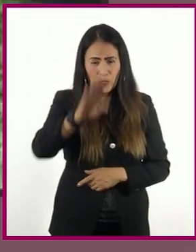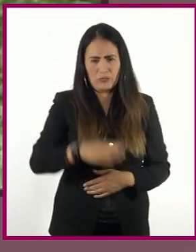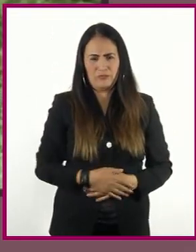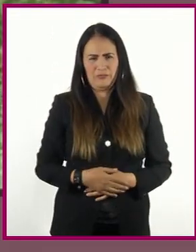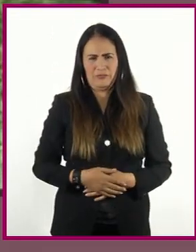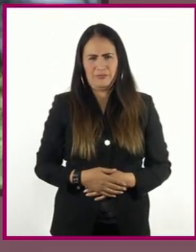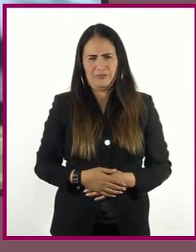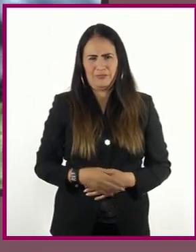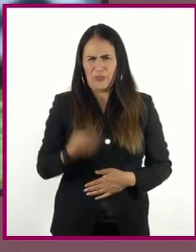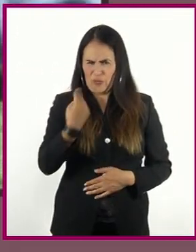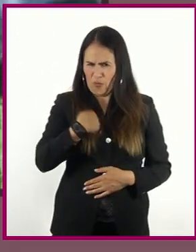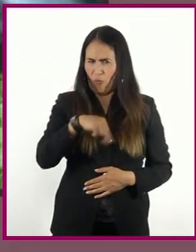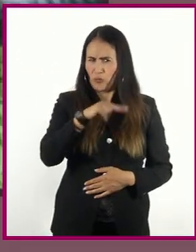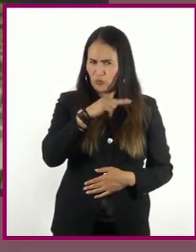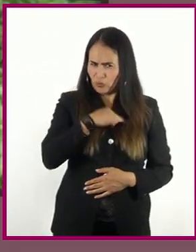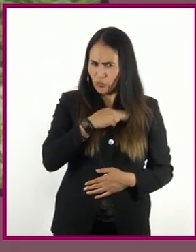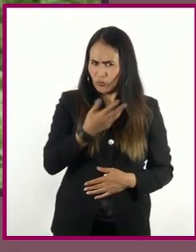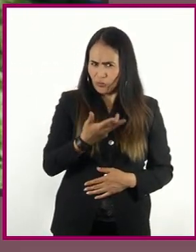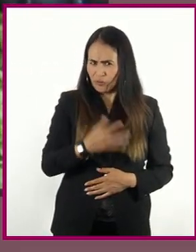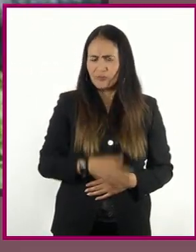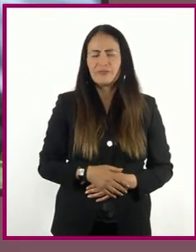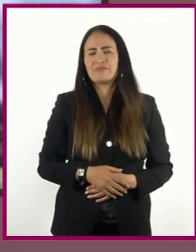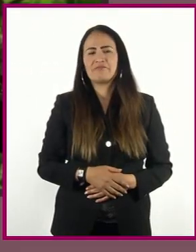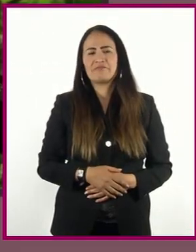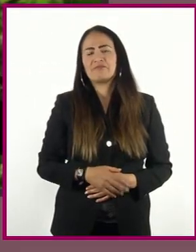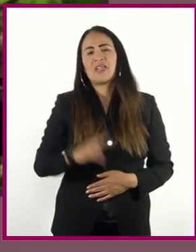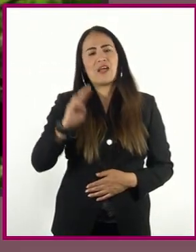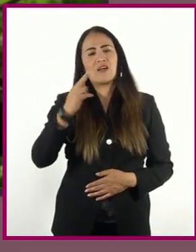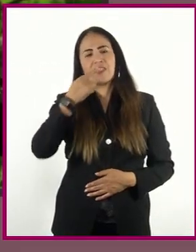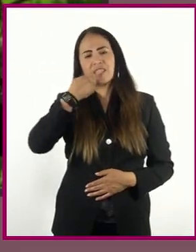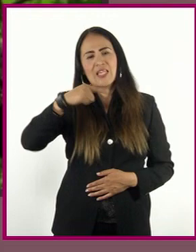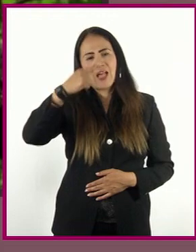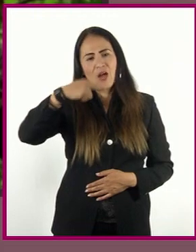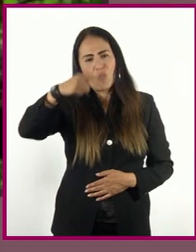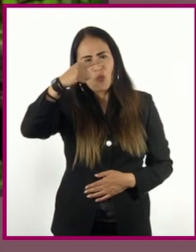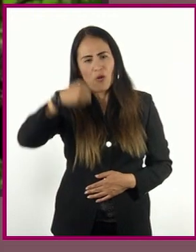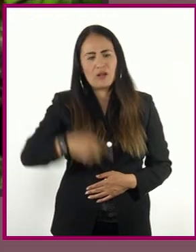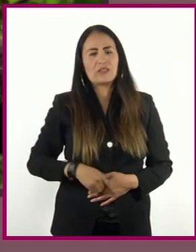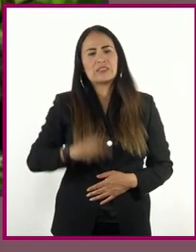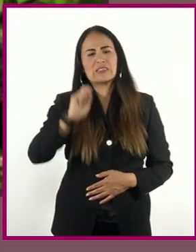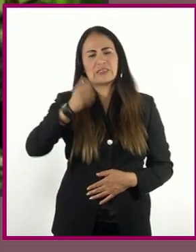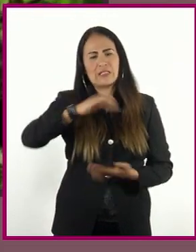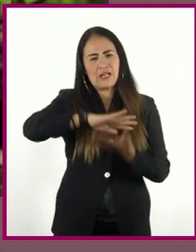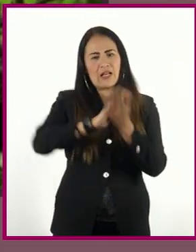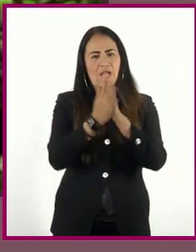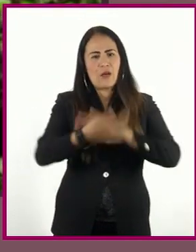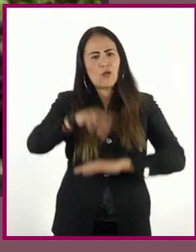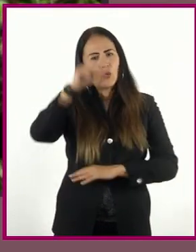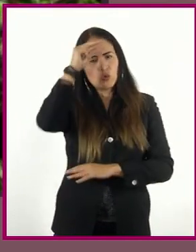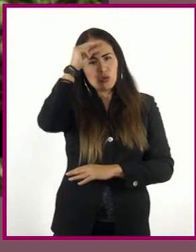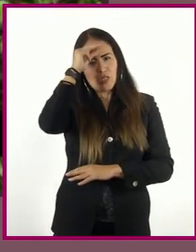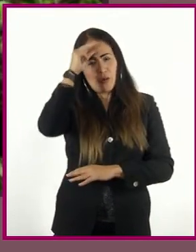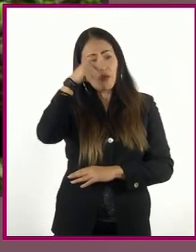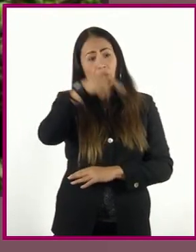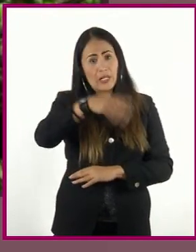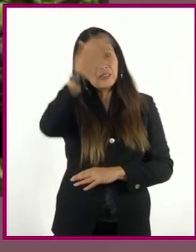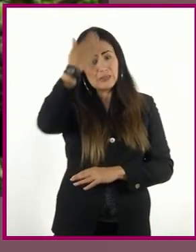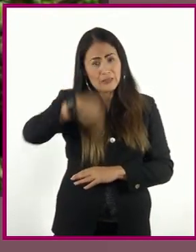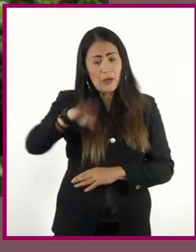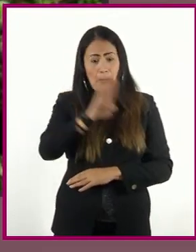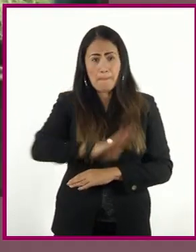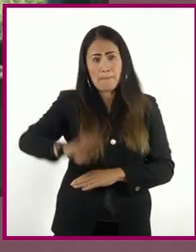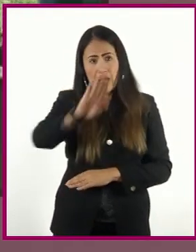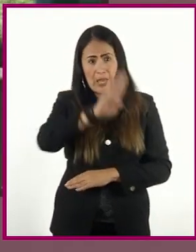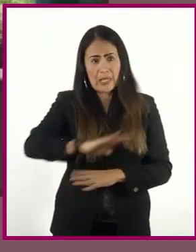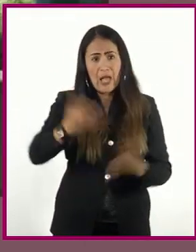nosotros somos dentro del nahualismo, que el nahual significa sabio, el que sabe utilizar su magia para bien o